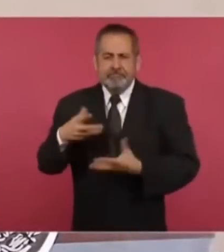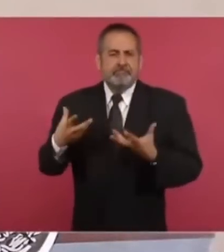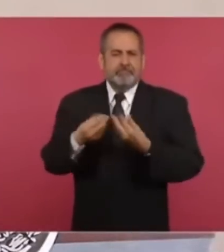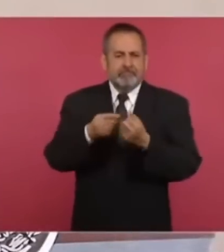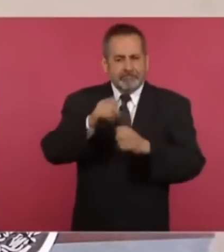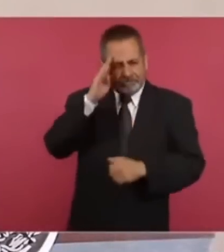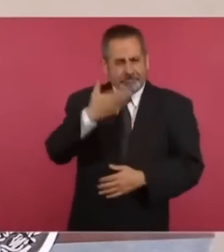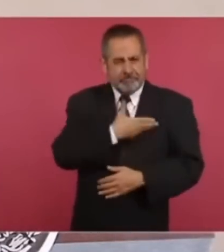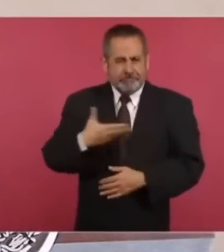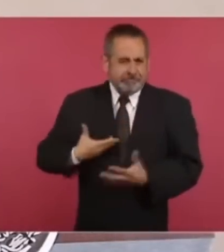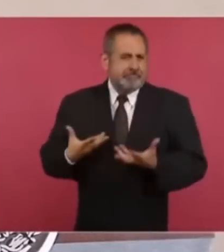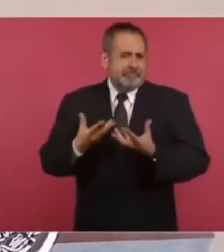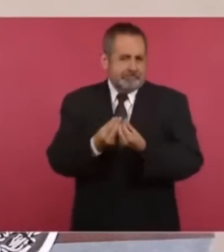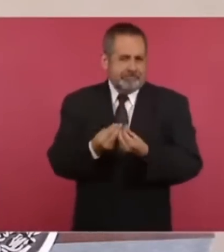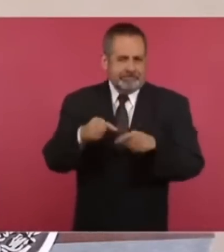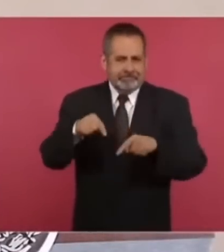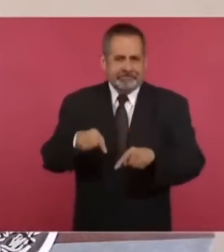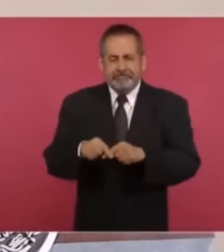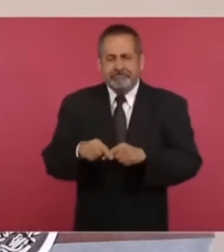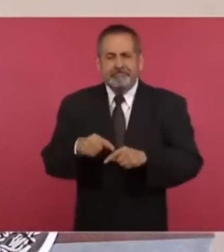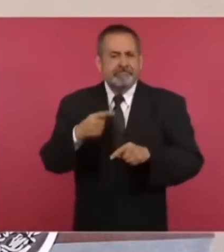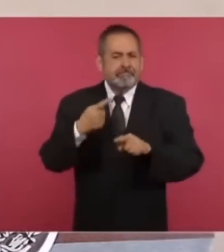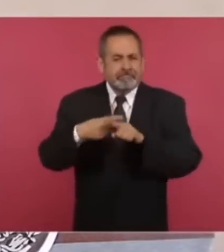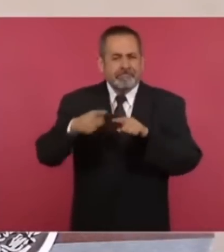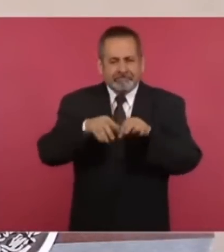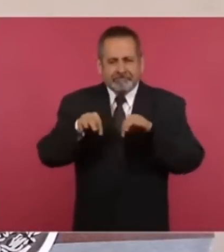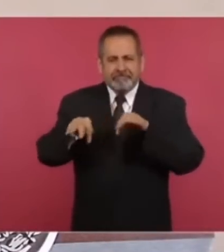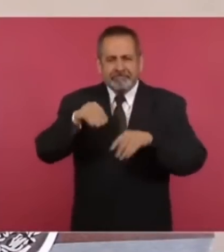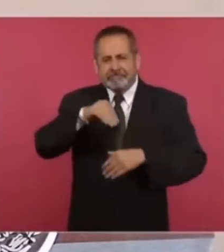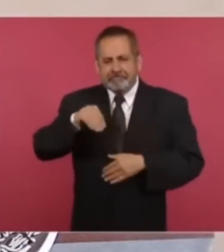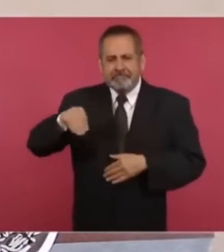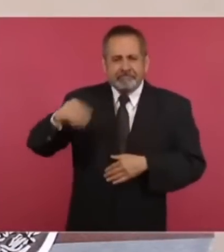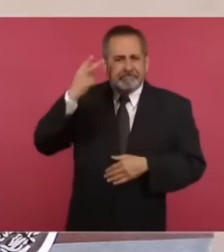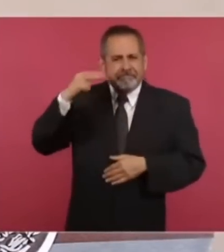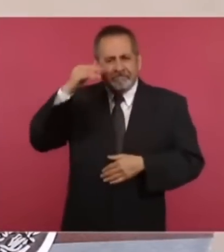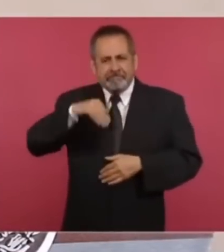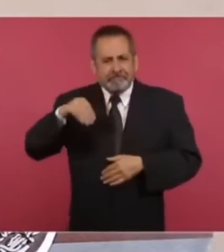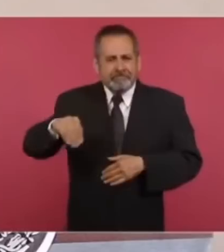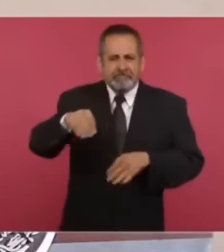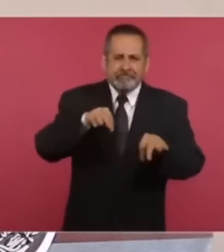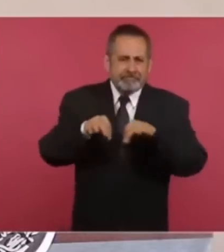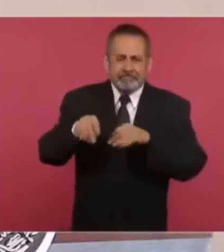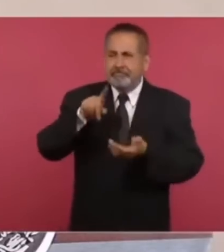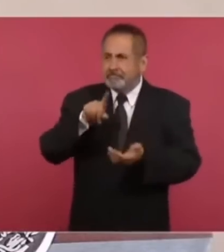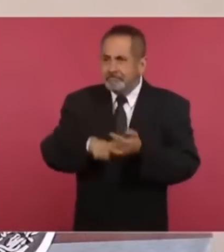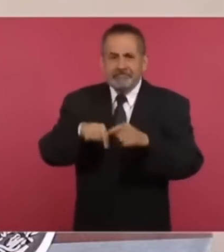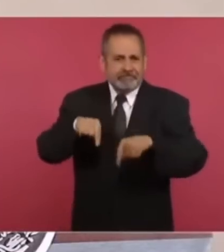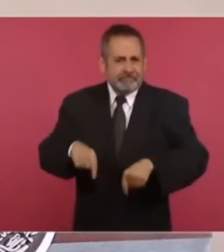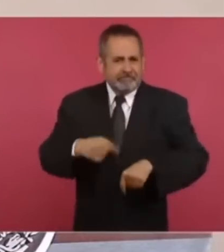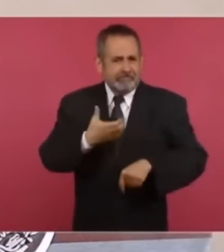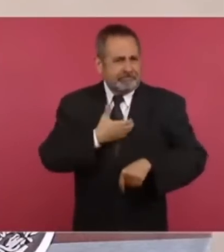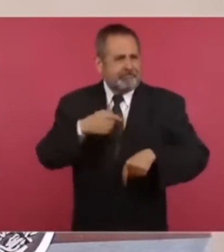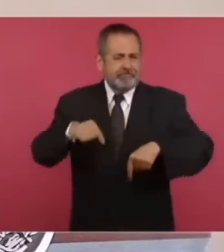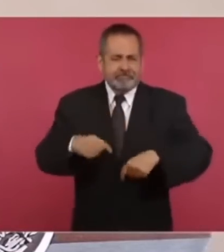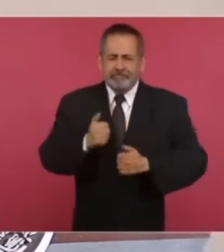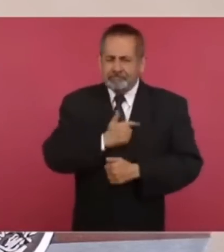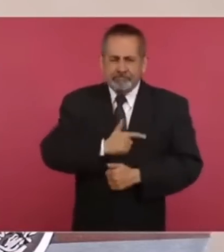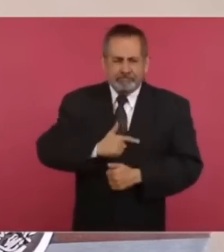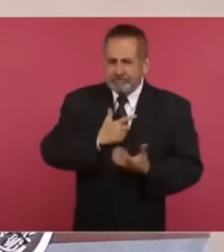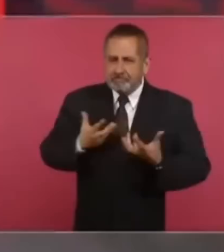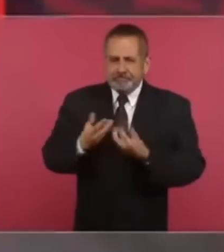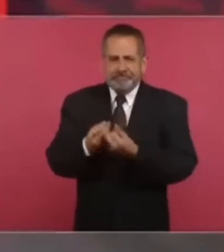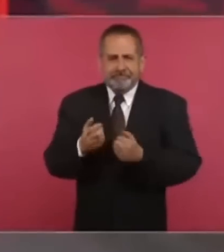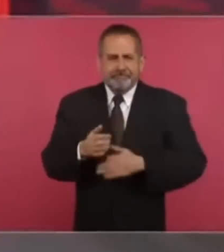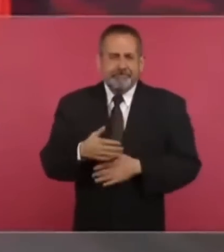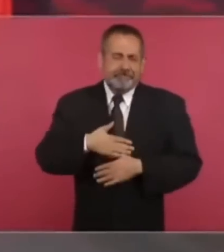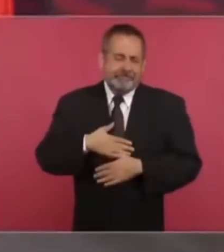el señor presidente en todas las actividades de sus giras, de las actividades aquí en Palacio, con mucho gusto se realizan.